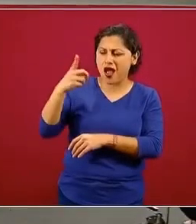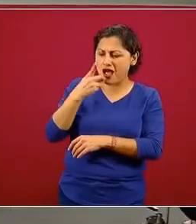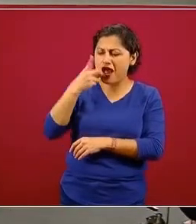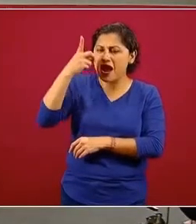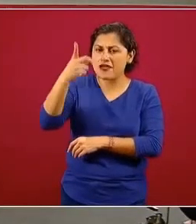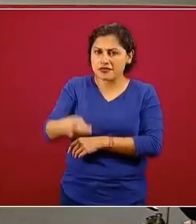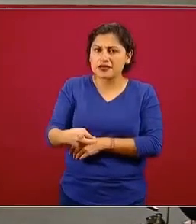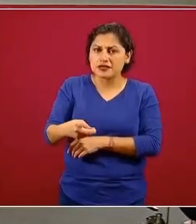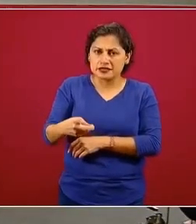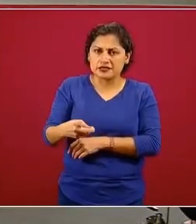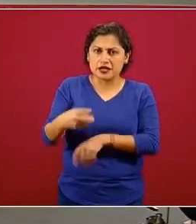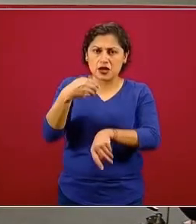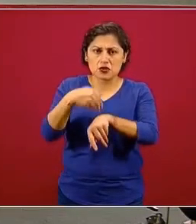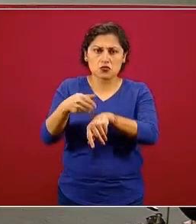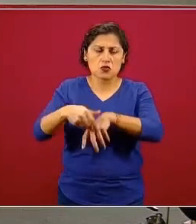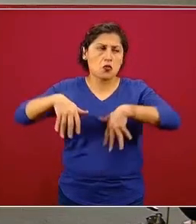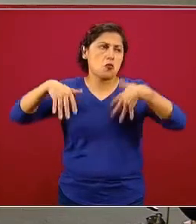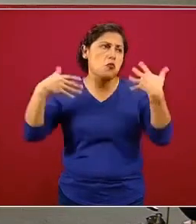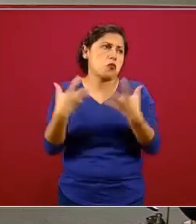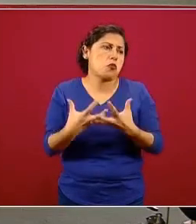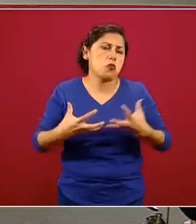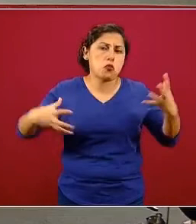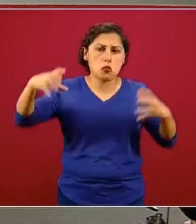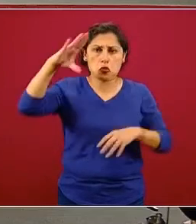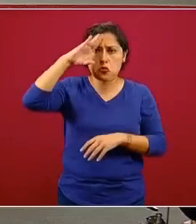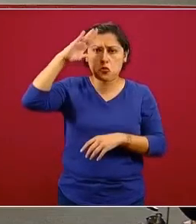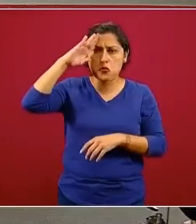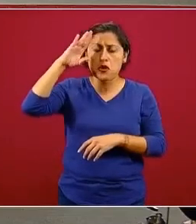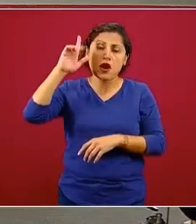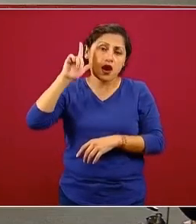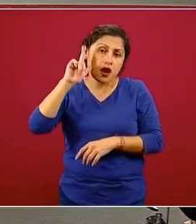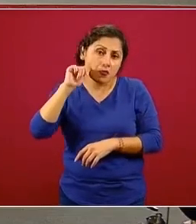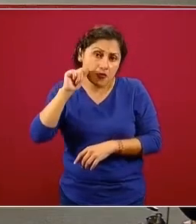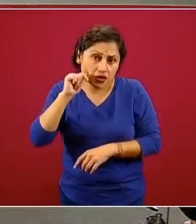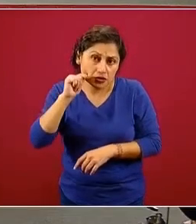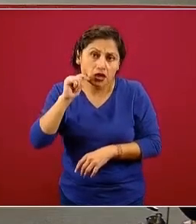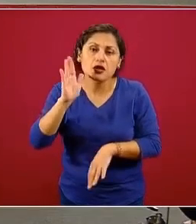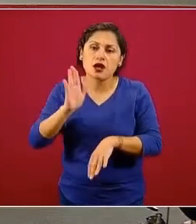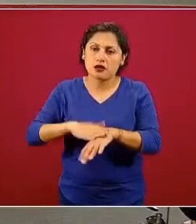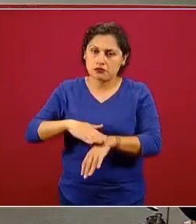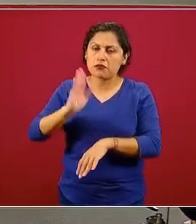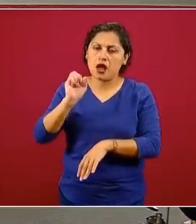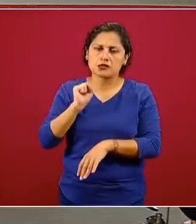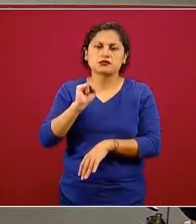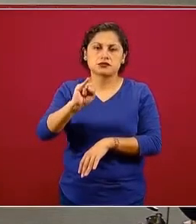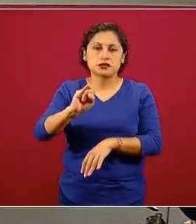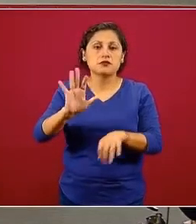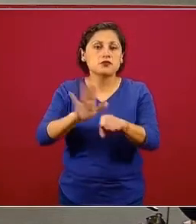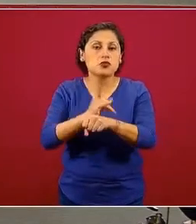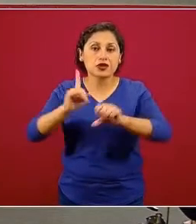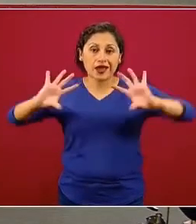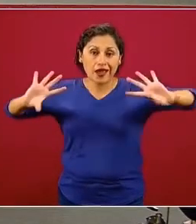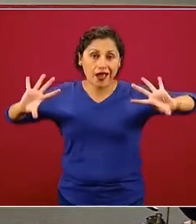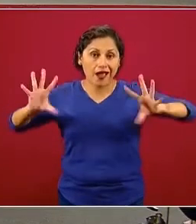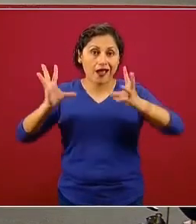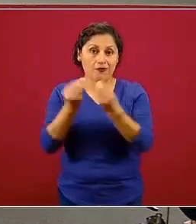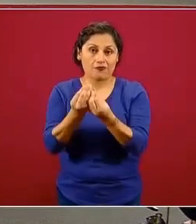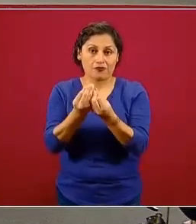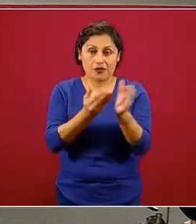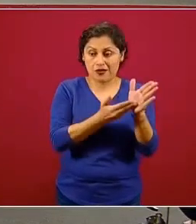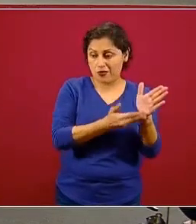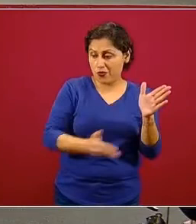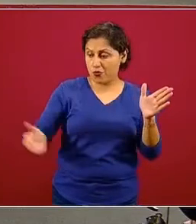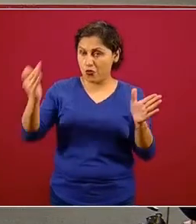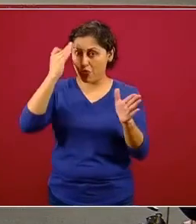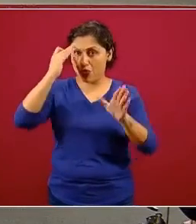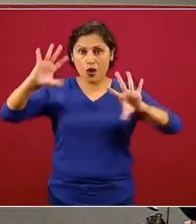récord. Mañana va a ser más alta que hoy. Los casos acumulados. Pero en